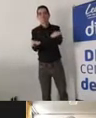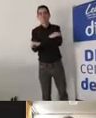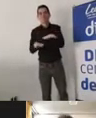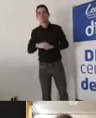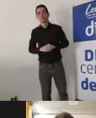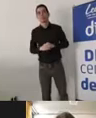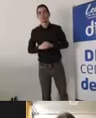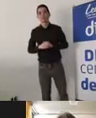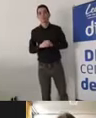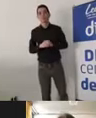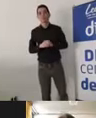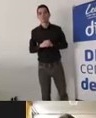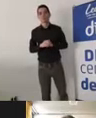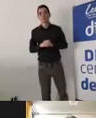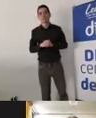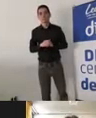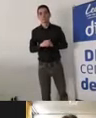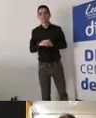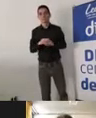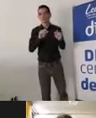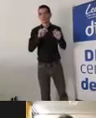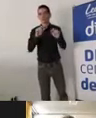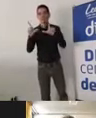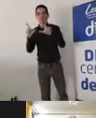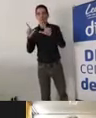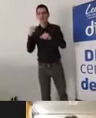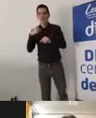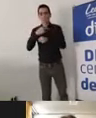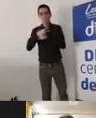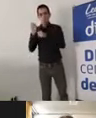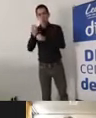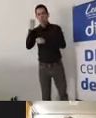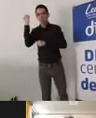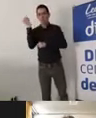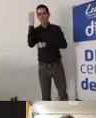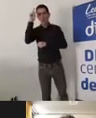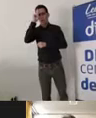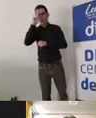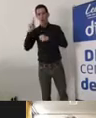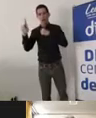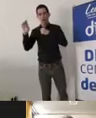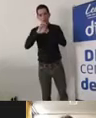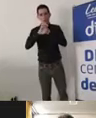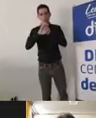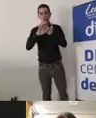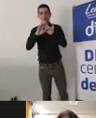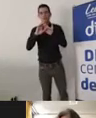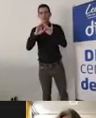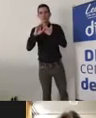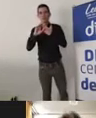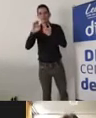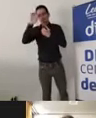rápidamente, participé en otras conferencias en Europa, siguiente, algunos reconocimientos que hemos tenido por nuestro trabajo en